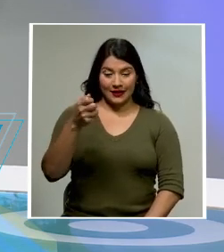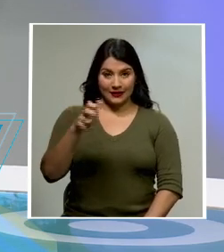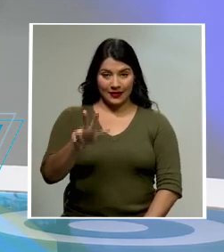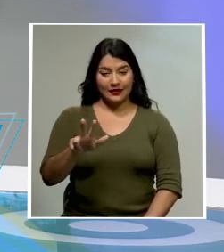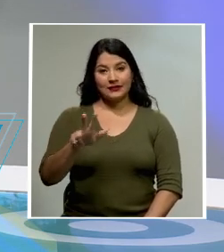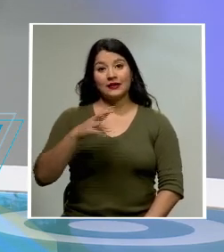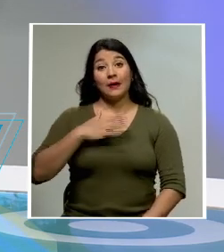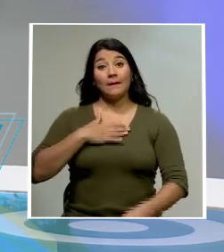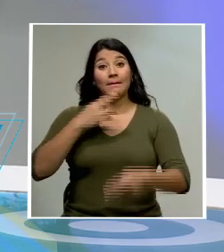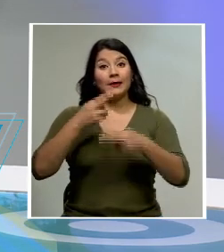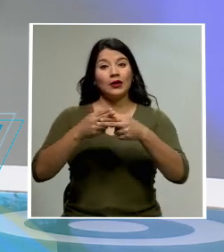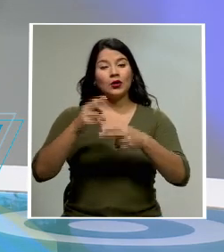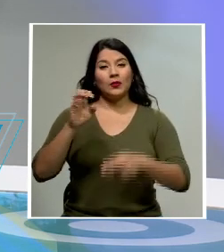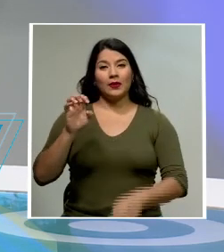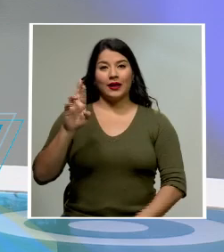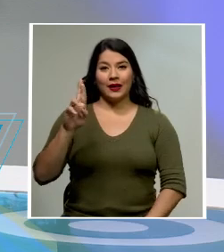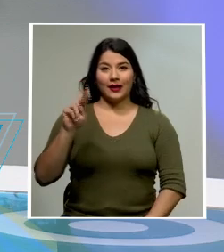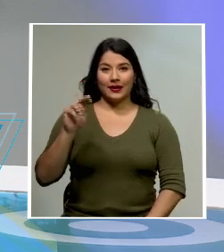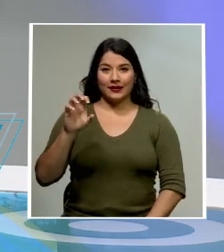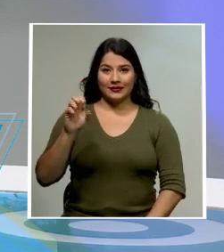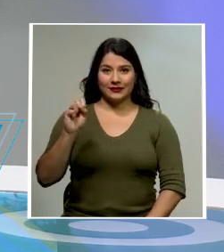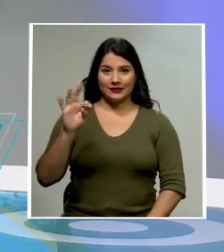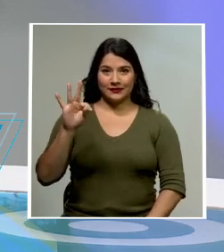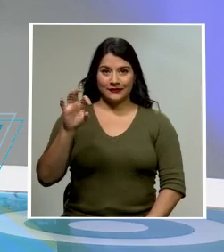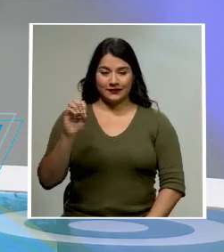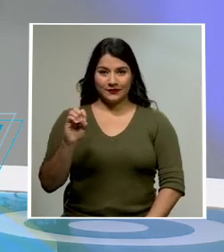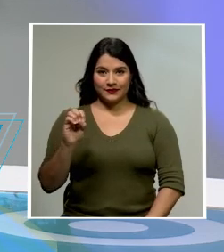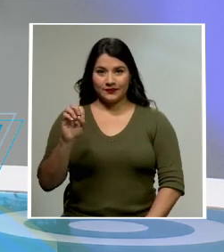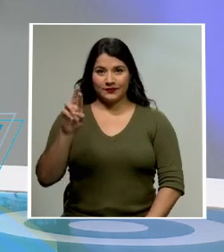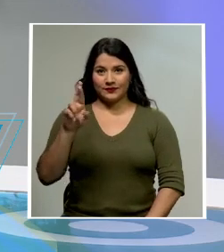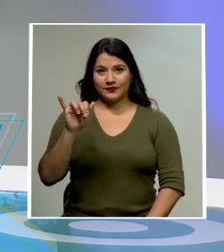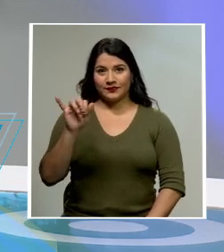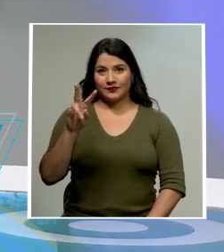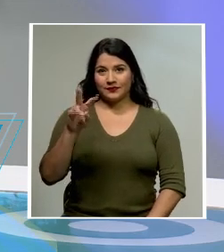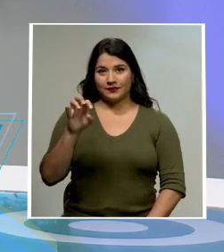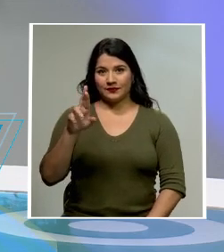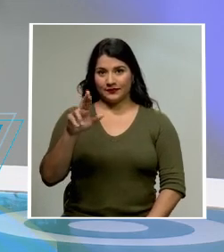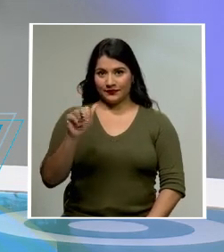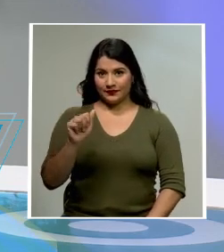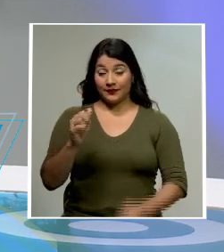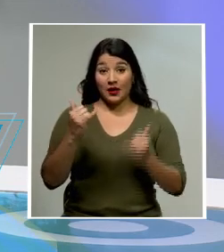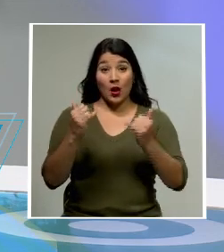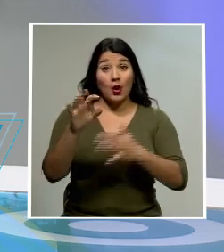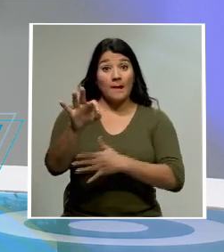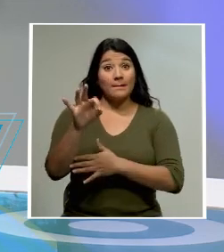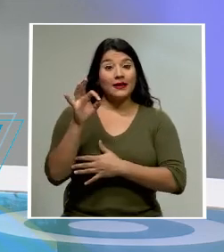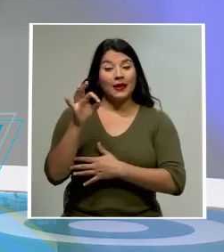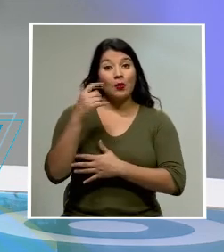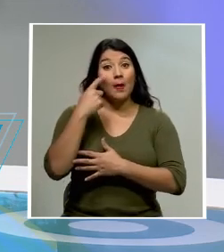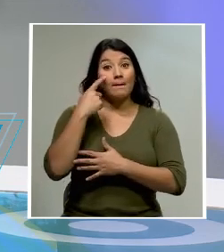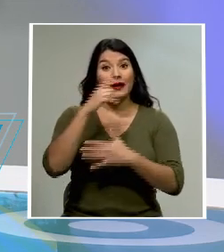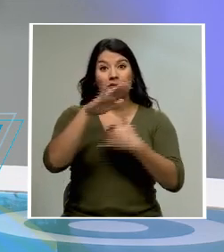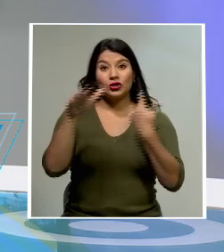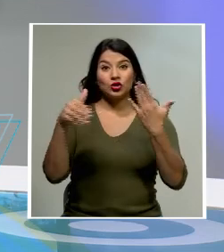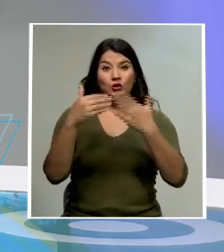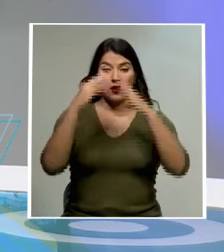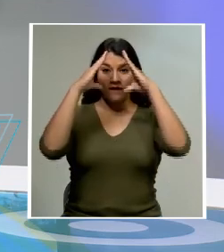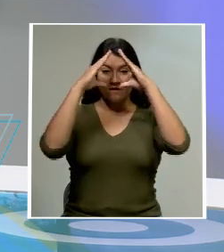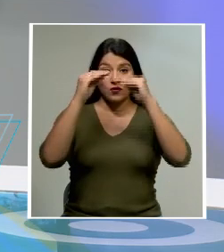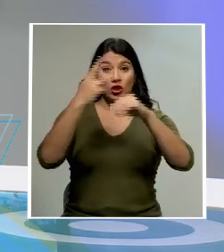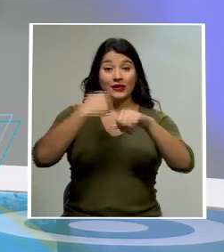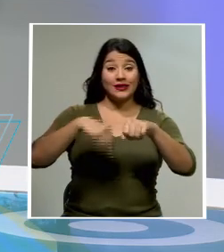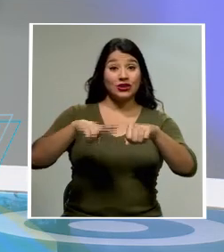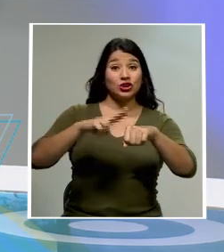13. Soy Ernesto Rivera. Los invitamos también a que sigan toda la información